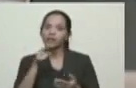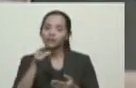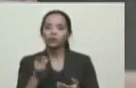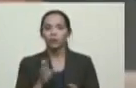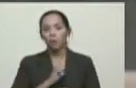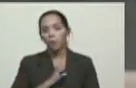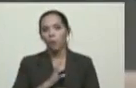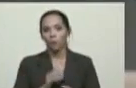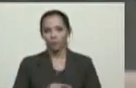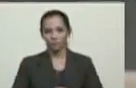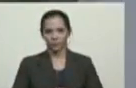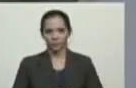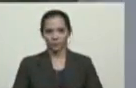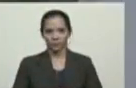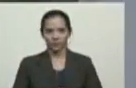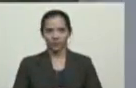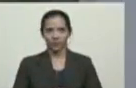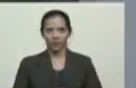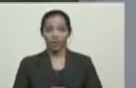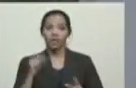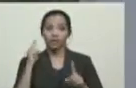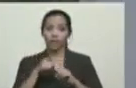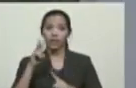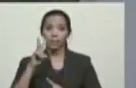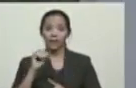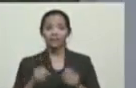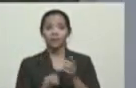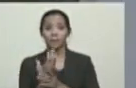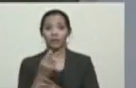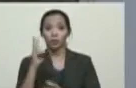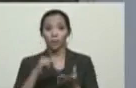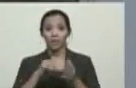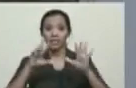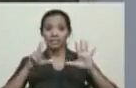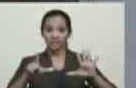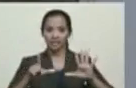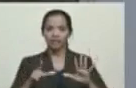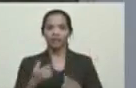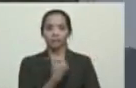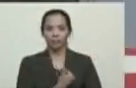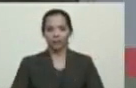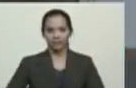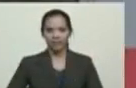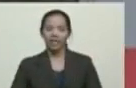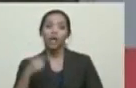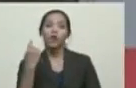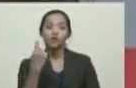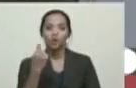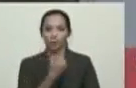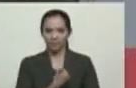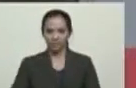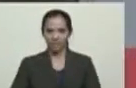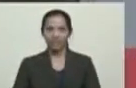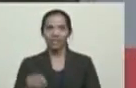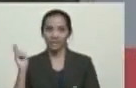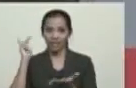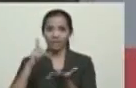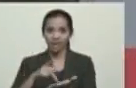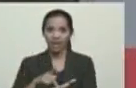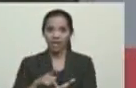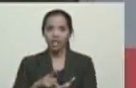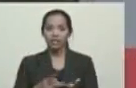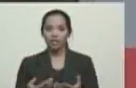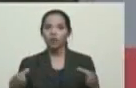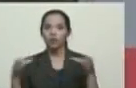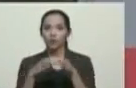parte. Bueno, desde el 20 de mayo del 2017, el presidente, el único presidente que viene de una banda de rock en el mundo,